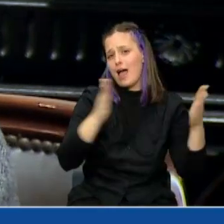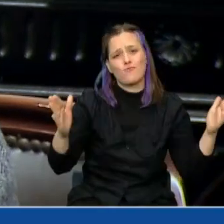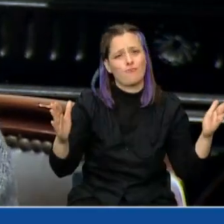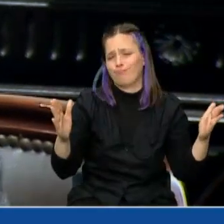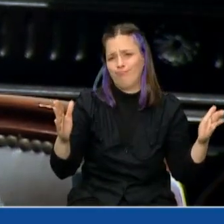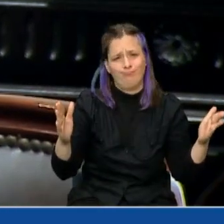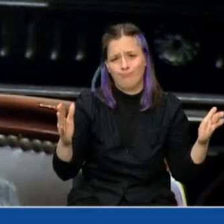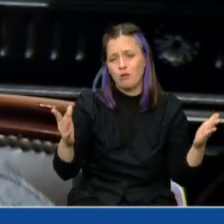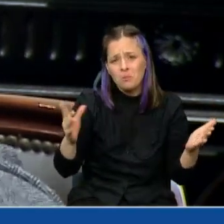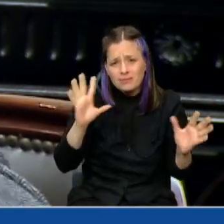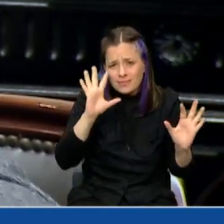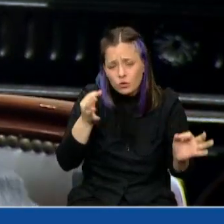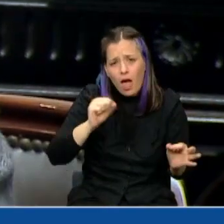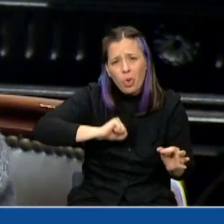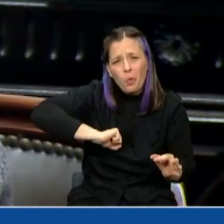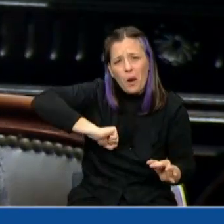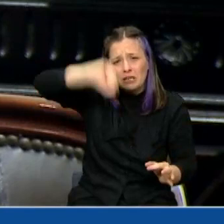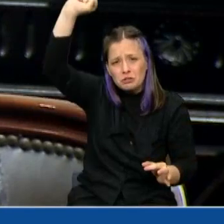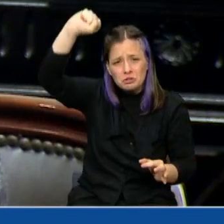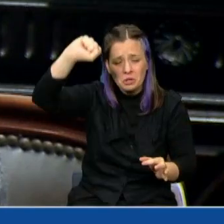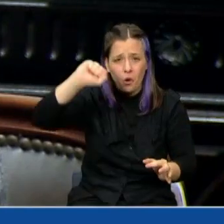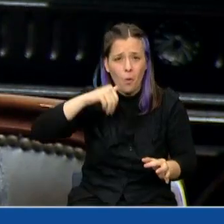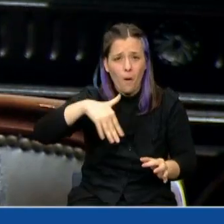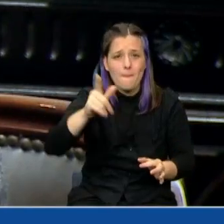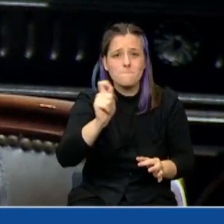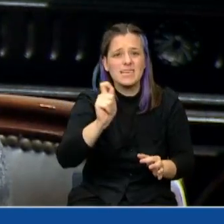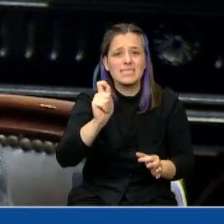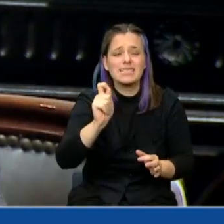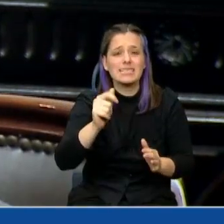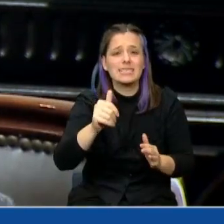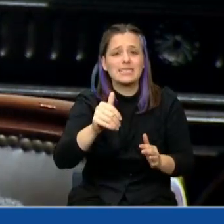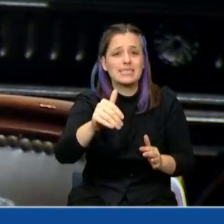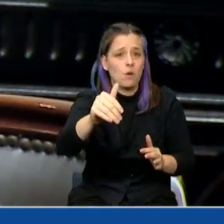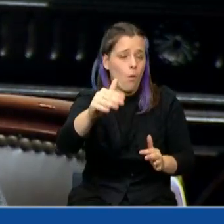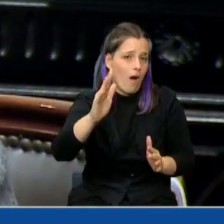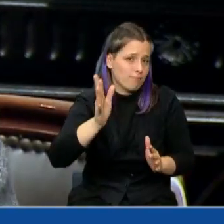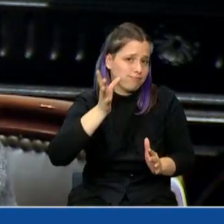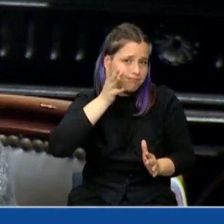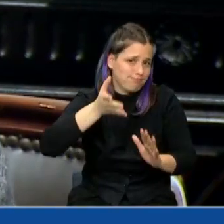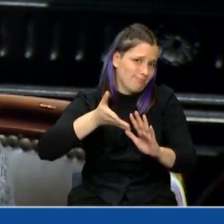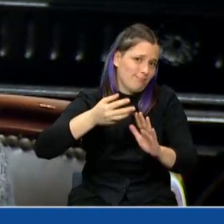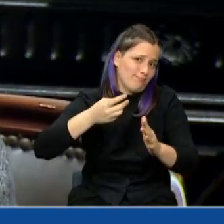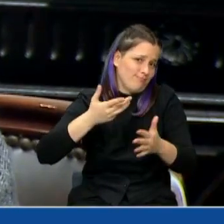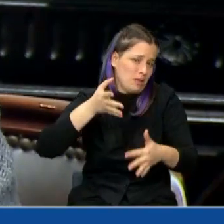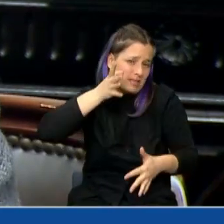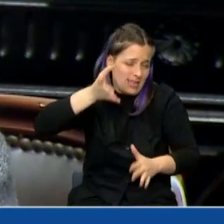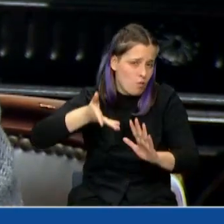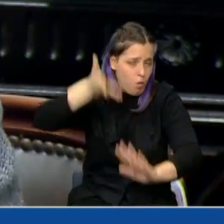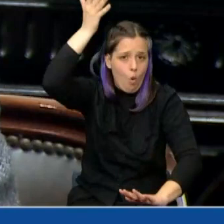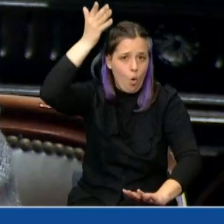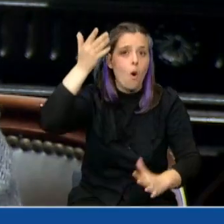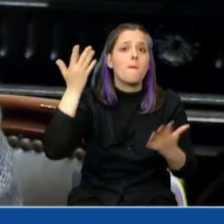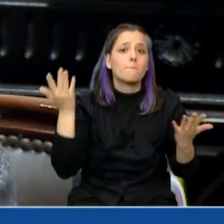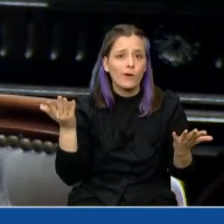que con una inflación que todo indica que en los próximos meses va a ser de 2 dígitos, pensar en mantener fijo durante un año